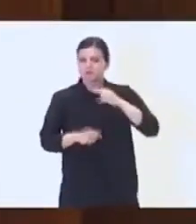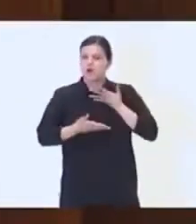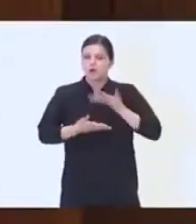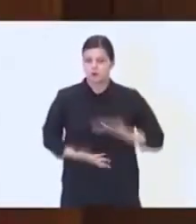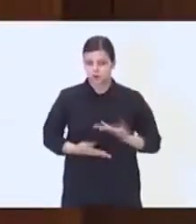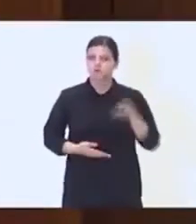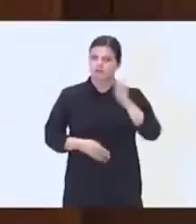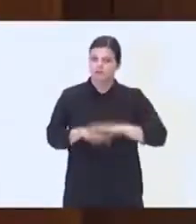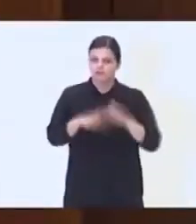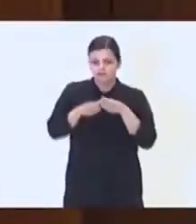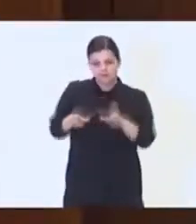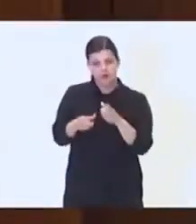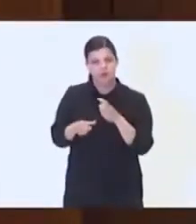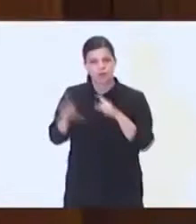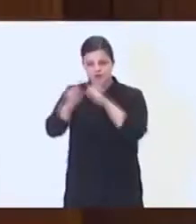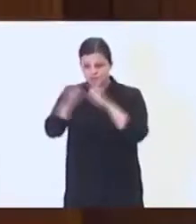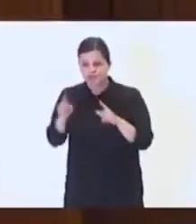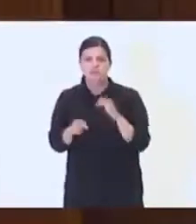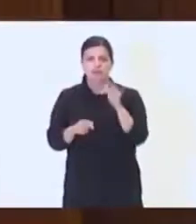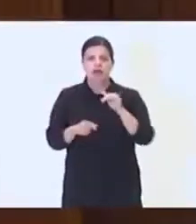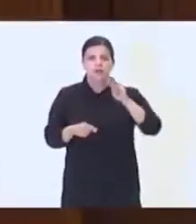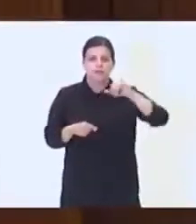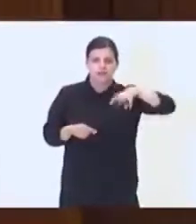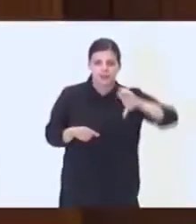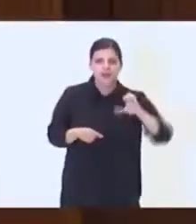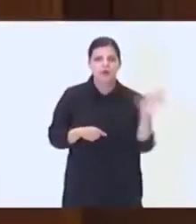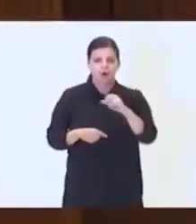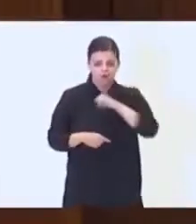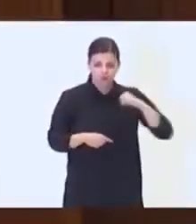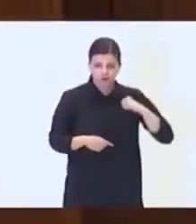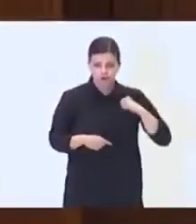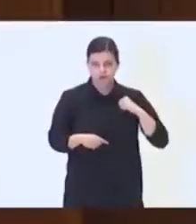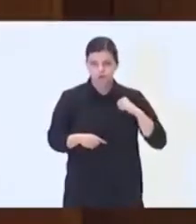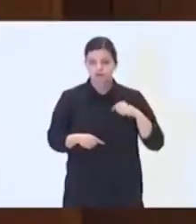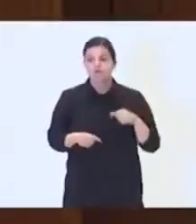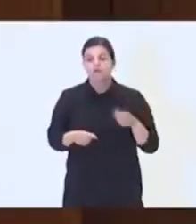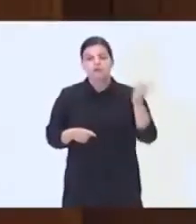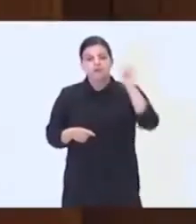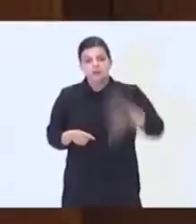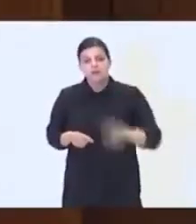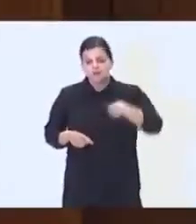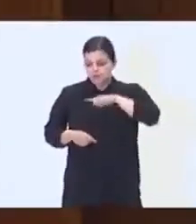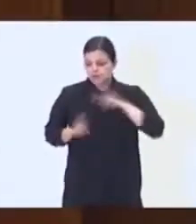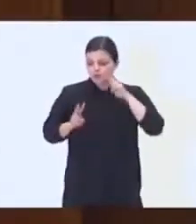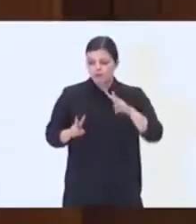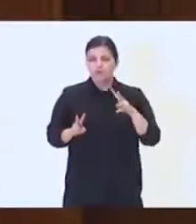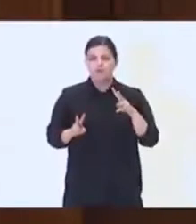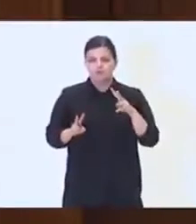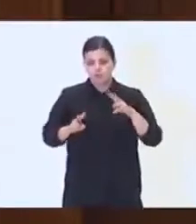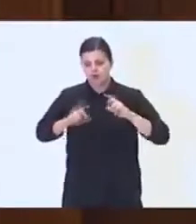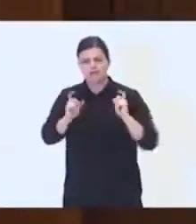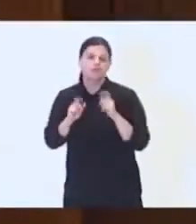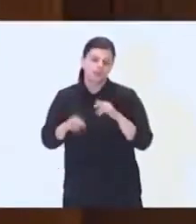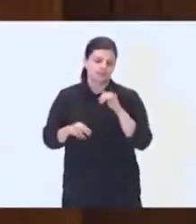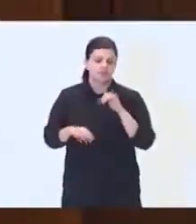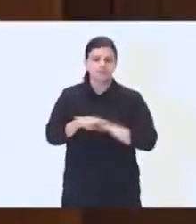para los sectores empresariales, para las pymes, para los autónomos. Junto a ello, también hemos tenido reuniones diversas